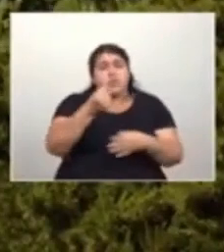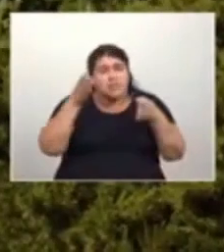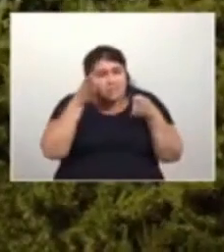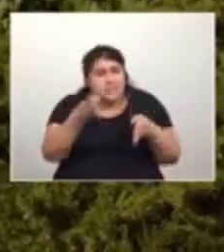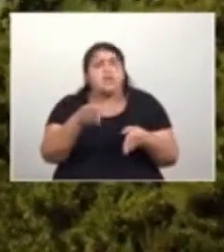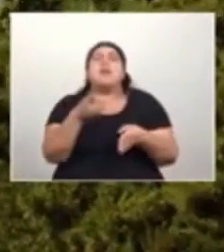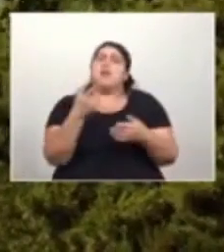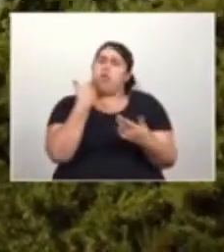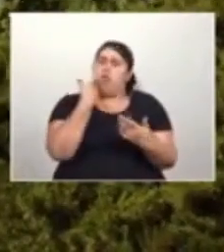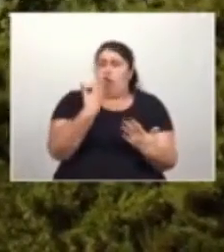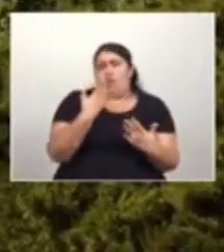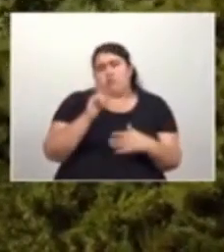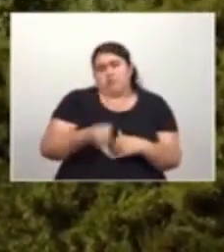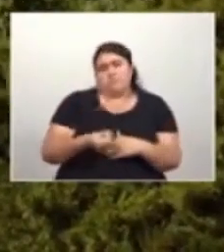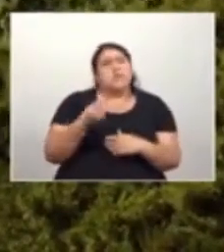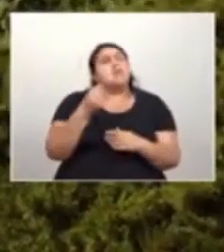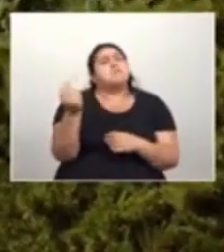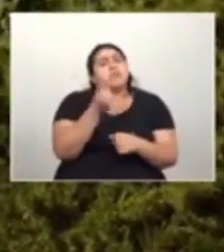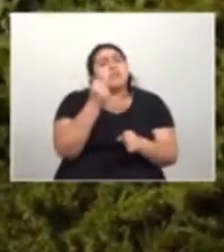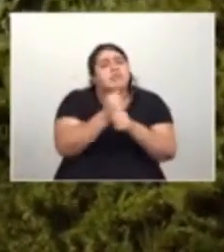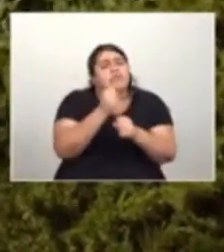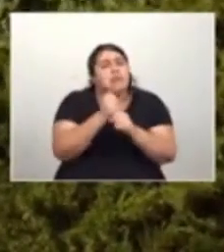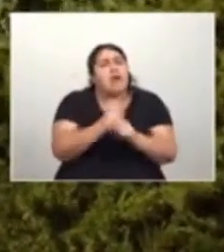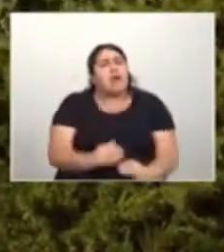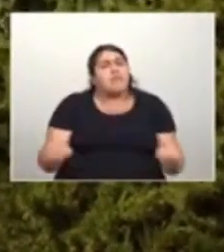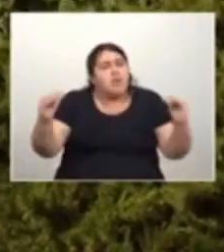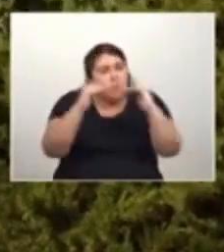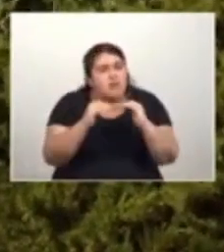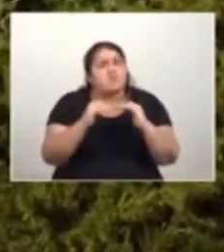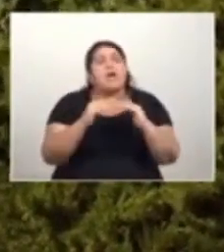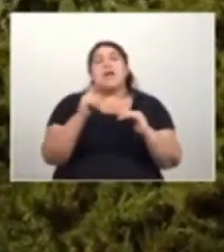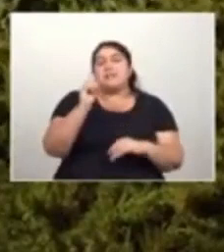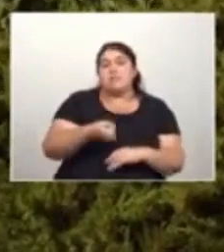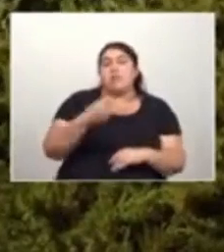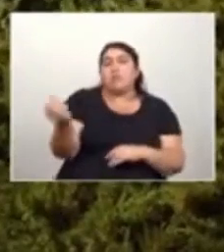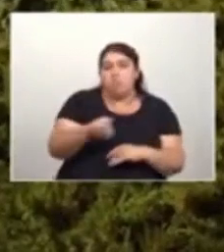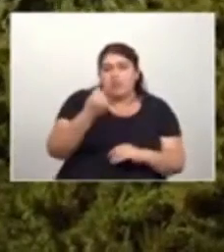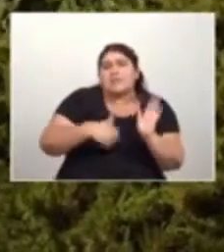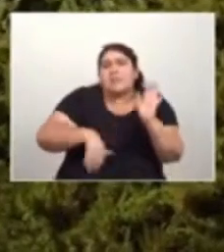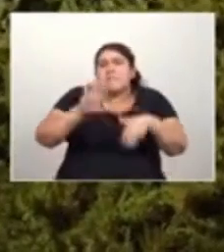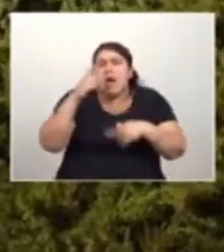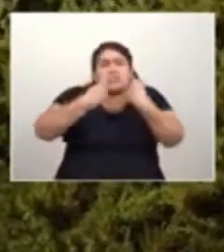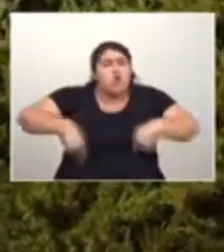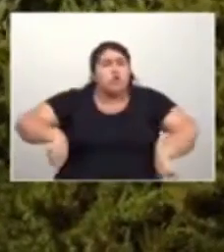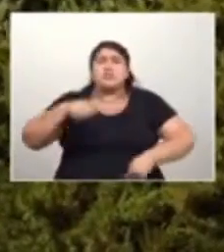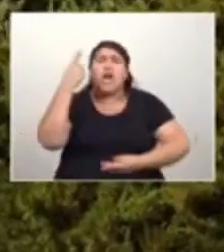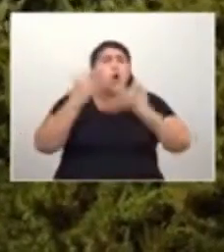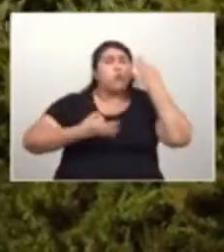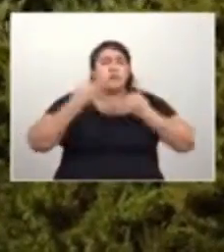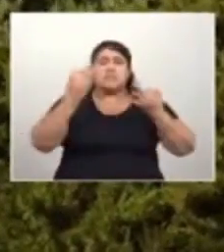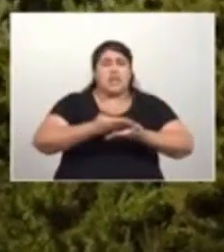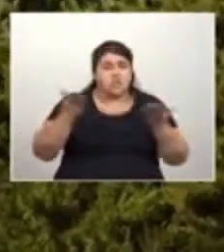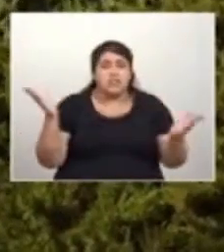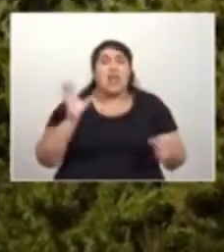cuestión, obviamente, de igualdad de oportunidades, pero se trata también de una cuestión básica de justicia social. Es